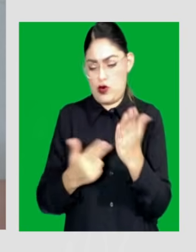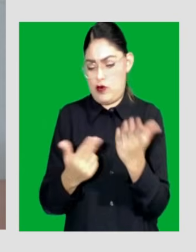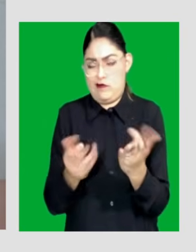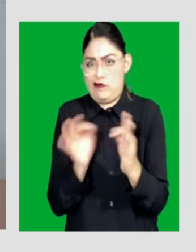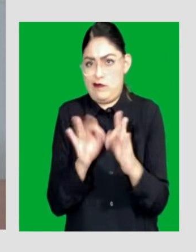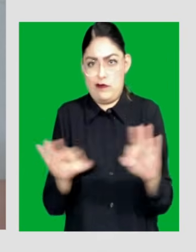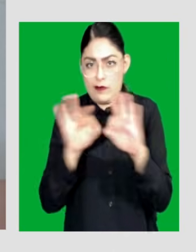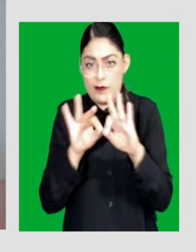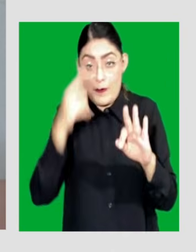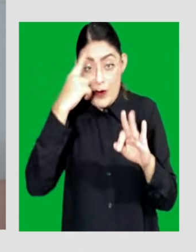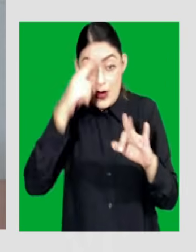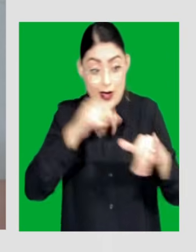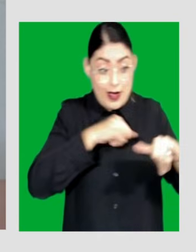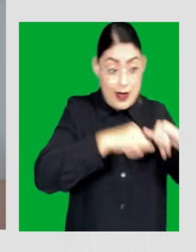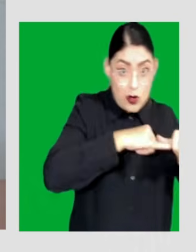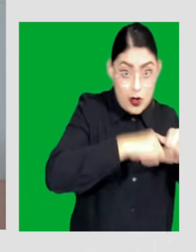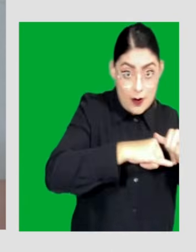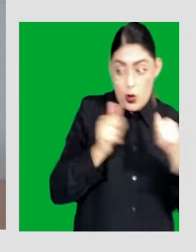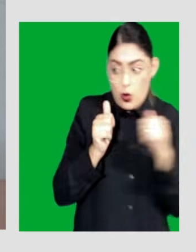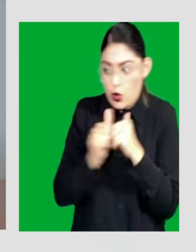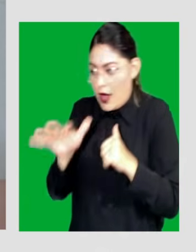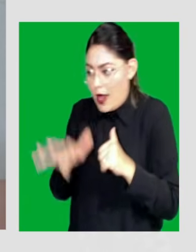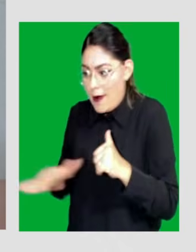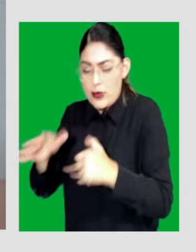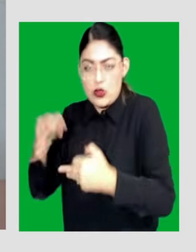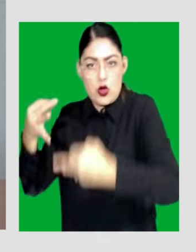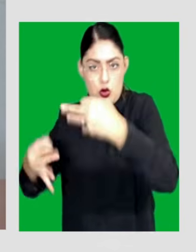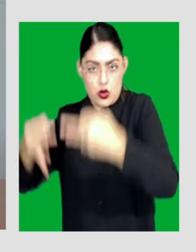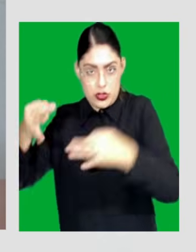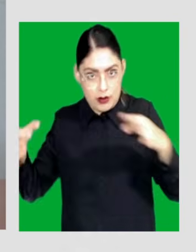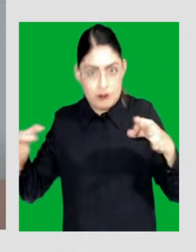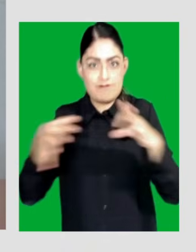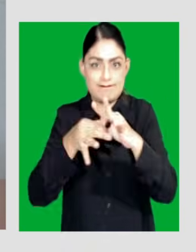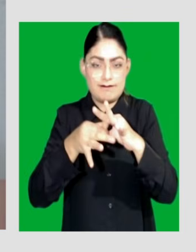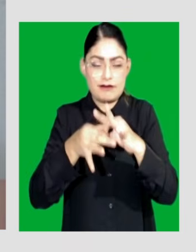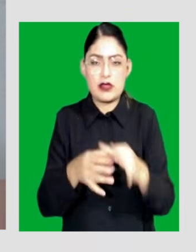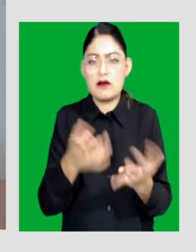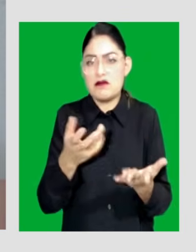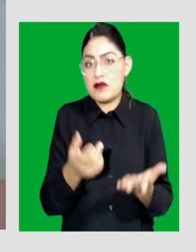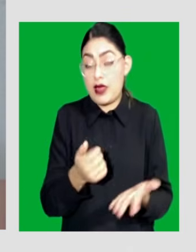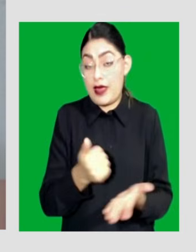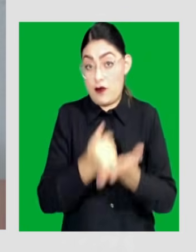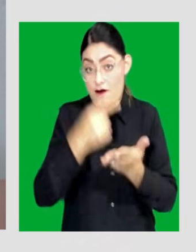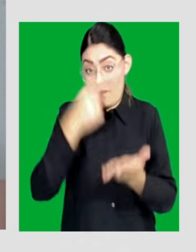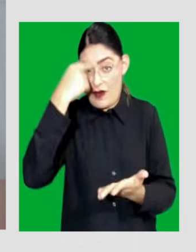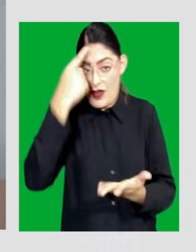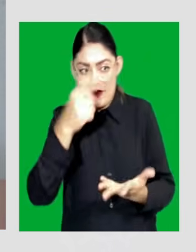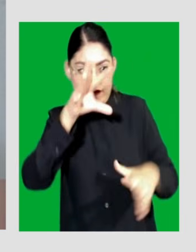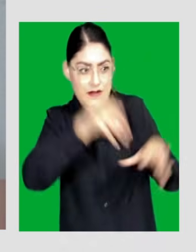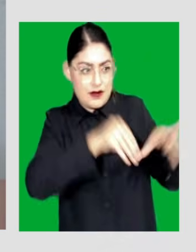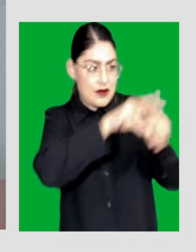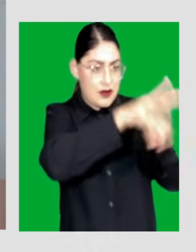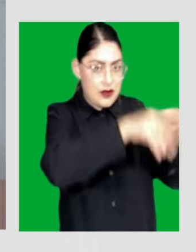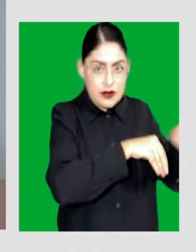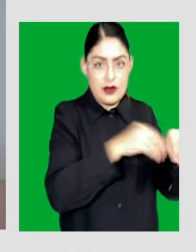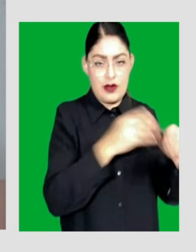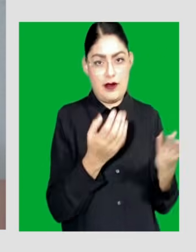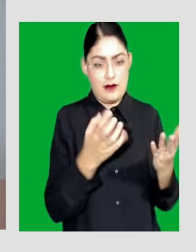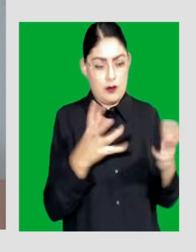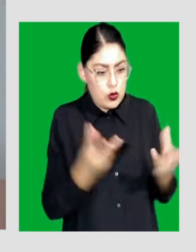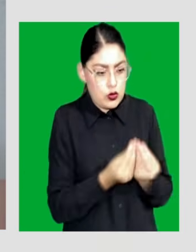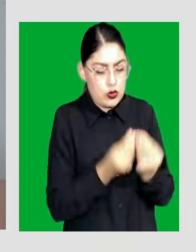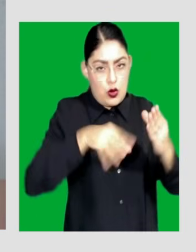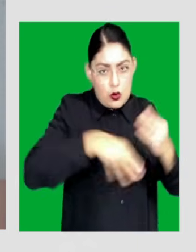en la intersección entre la geografía y el ámbito judicial, lo que facilita la captura, el